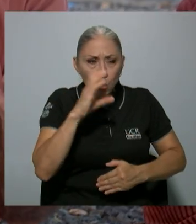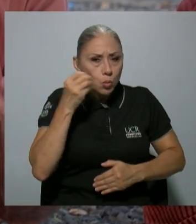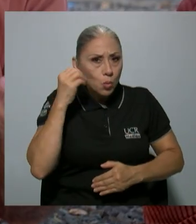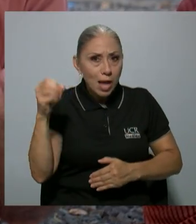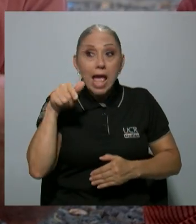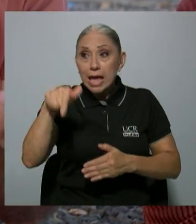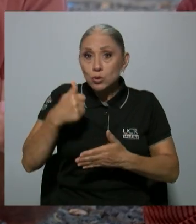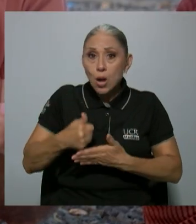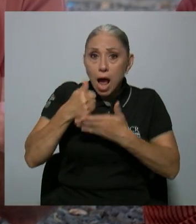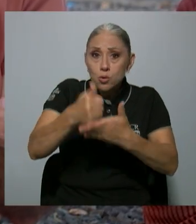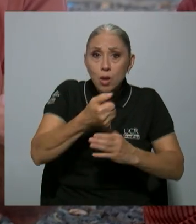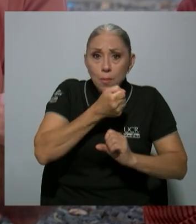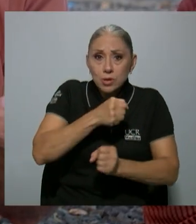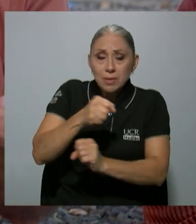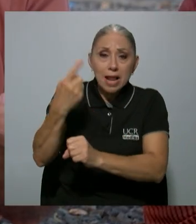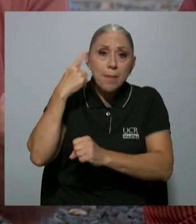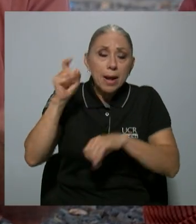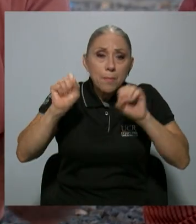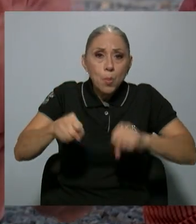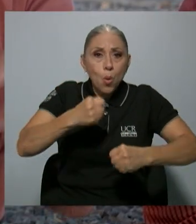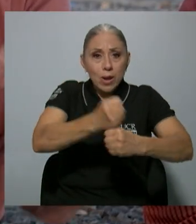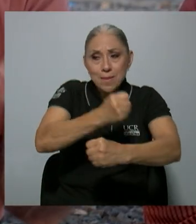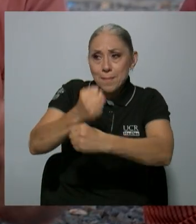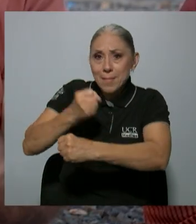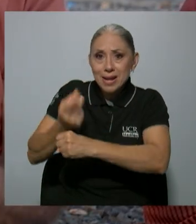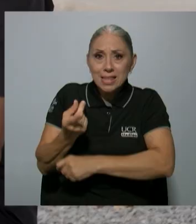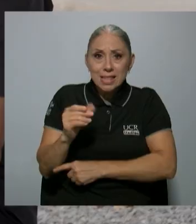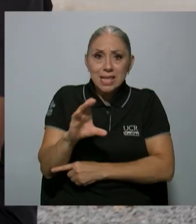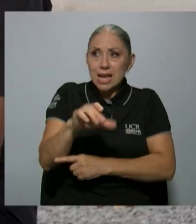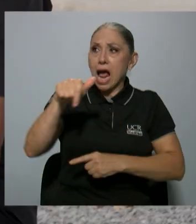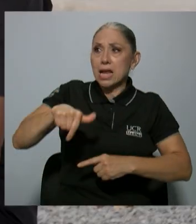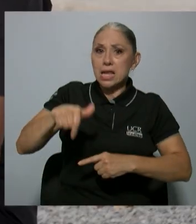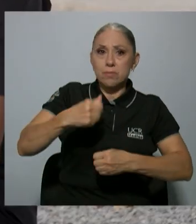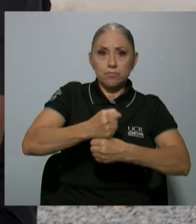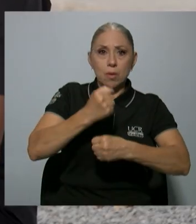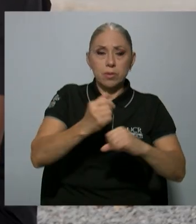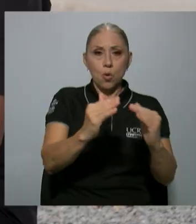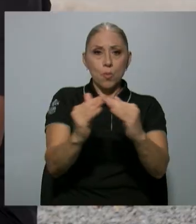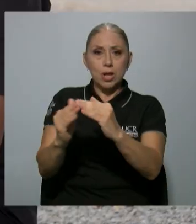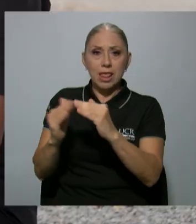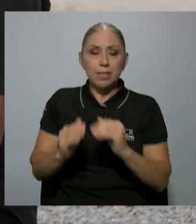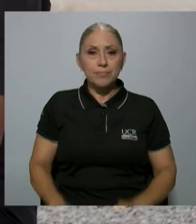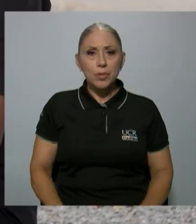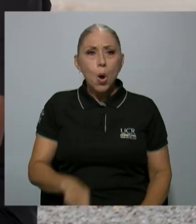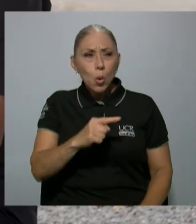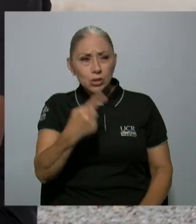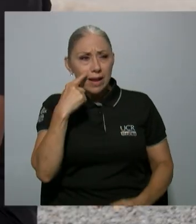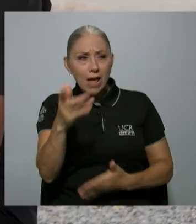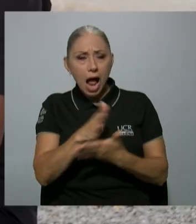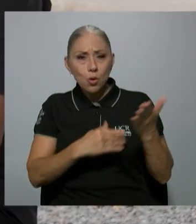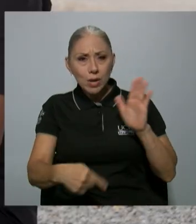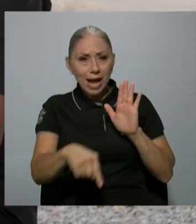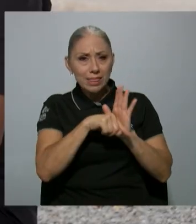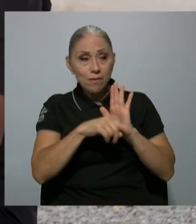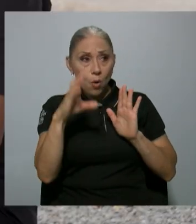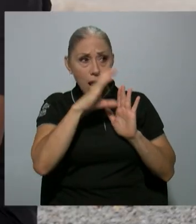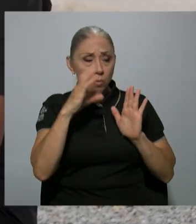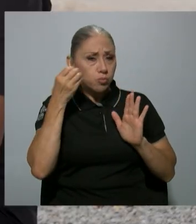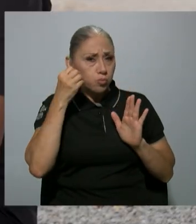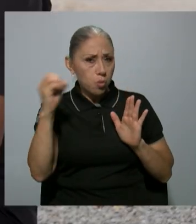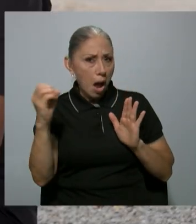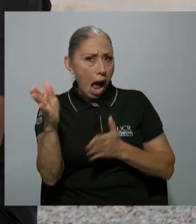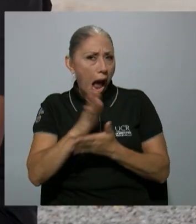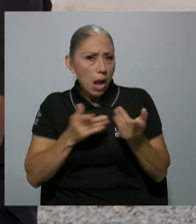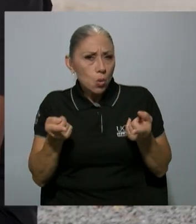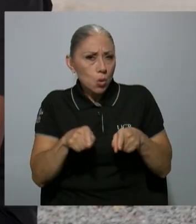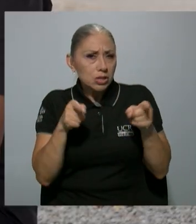la municipalidad para invertir en obras aquí de la comunidad. ¿Y usted le ven lados negativos a la minería? ¿Tiene como consecuencias que